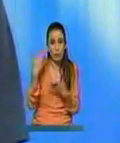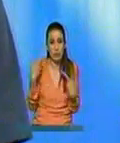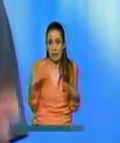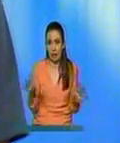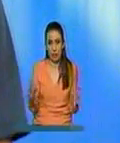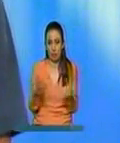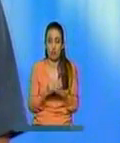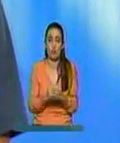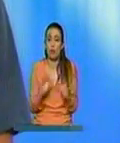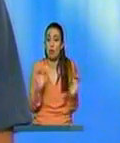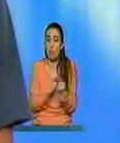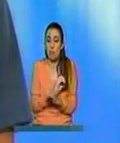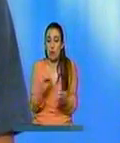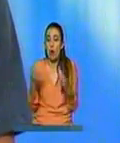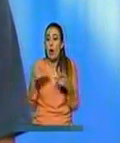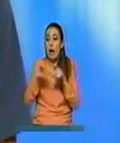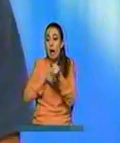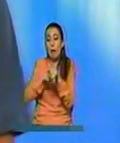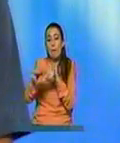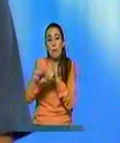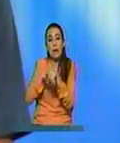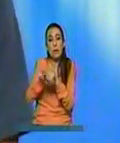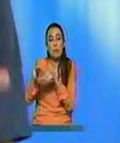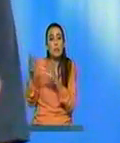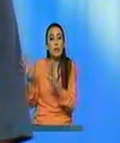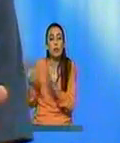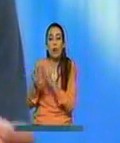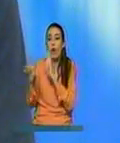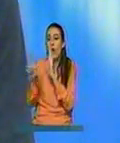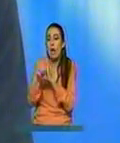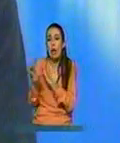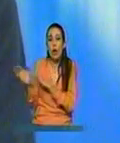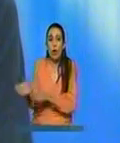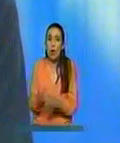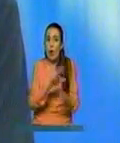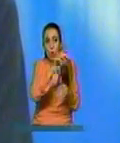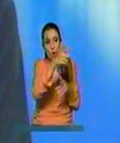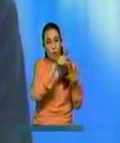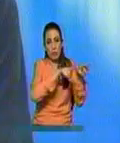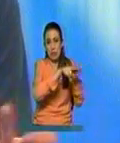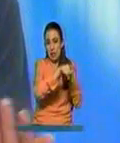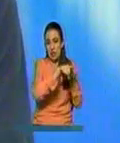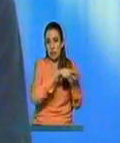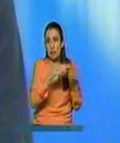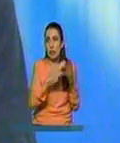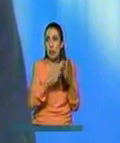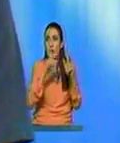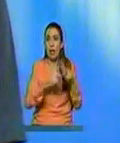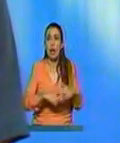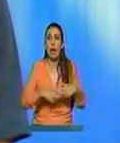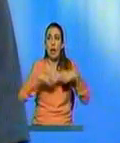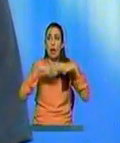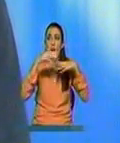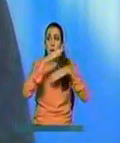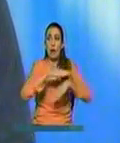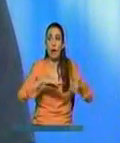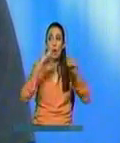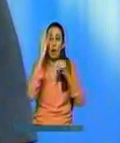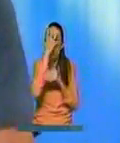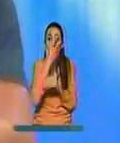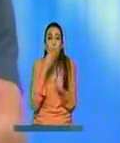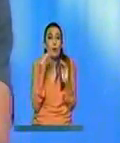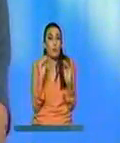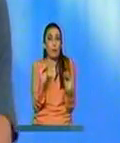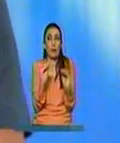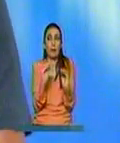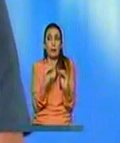no vamos a tener que competir como de una manera desleal contra otras marcas. Si tú ves la botella de Heineken, esa tapa es hermosa. Nosotros tenemos